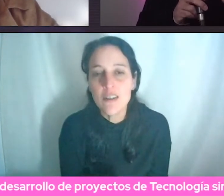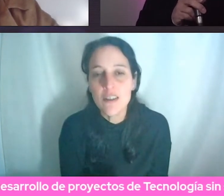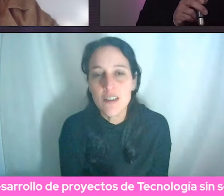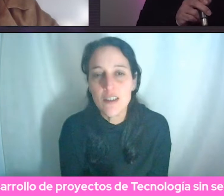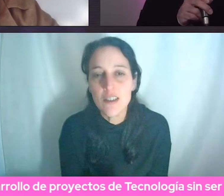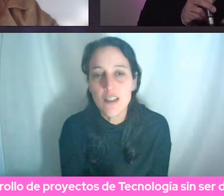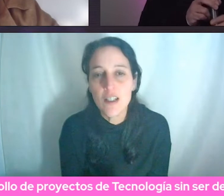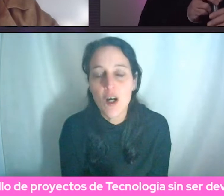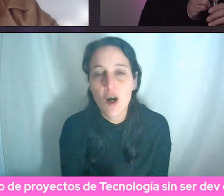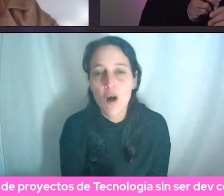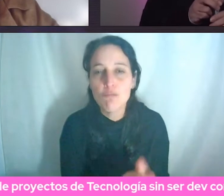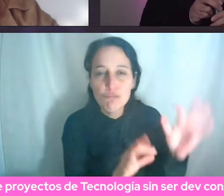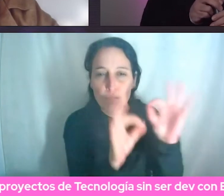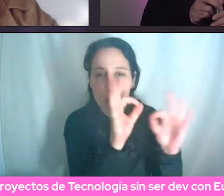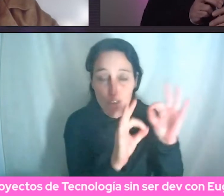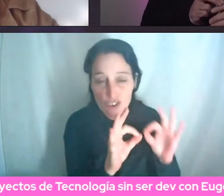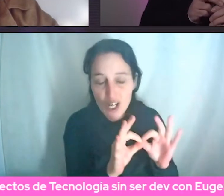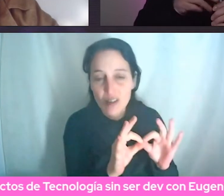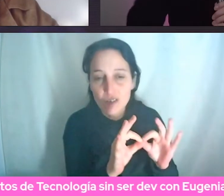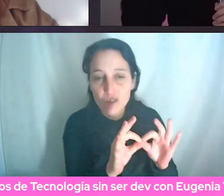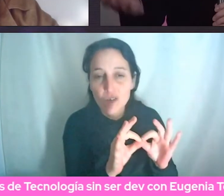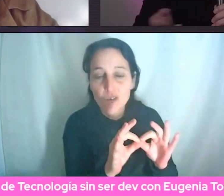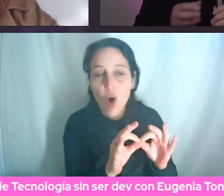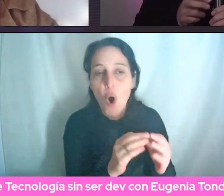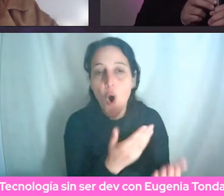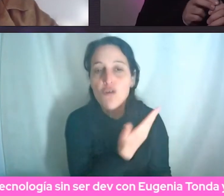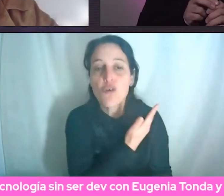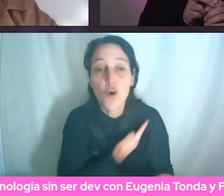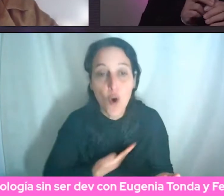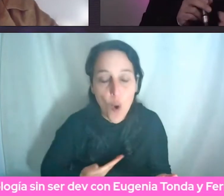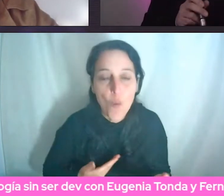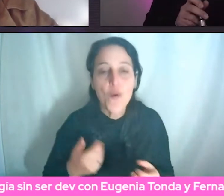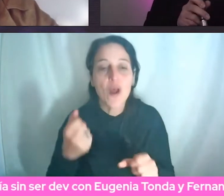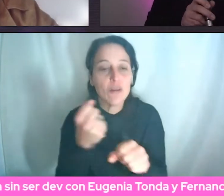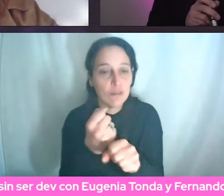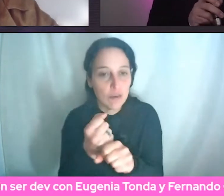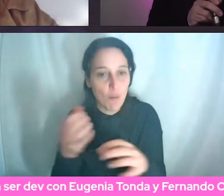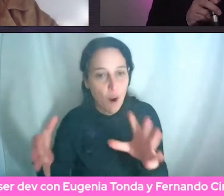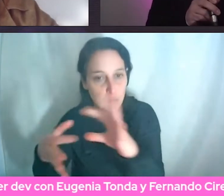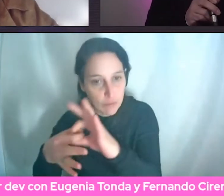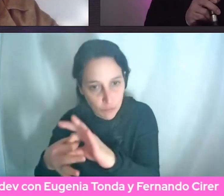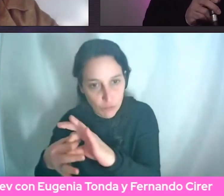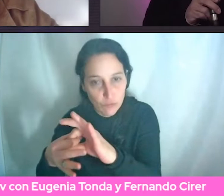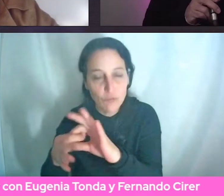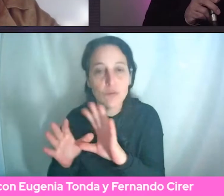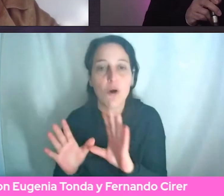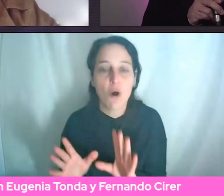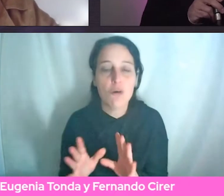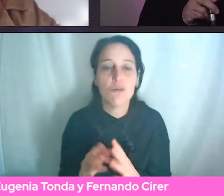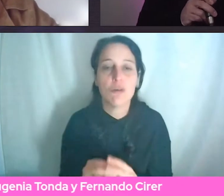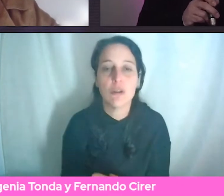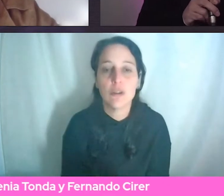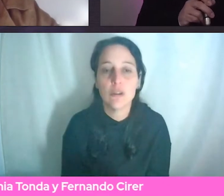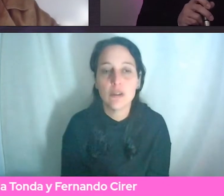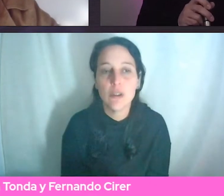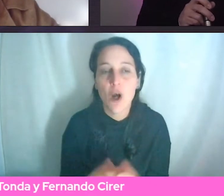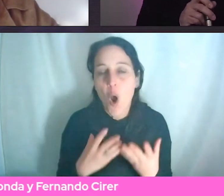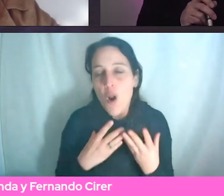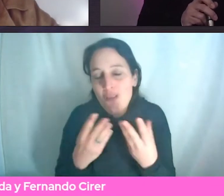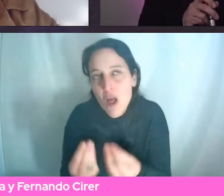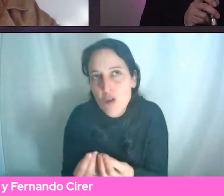trabajamos con gobierno, por ejemplo, ¿no? Como la calculadora de cuidados. Proyectos que ayudan a visibilizar